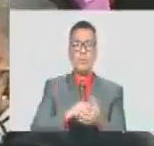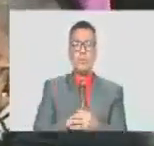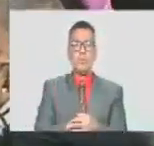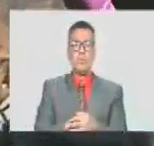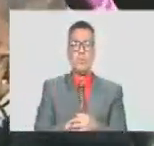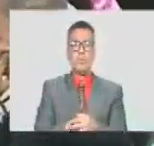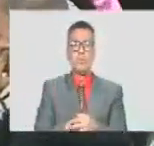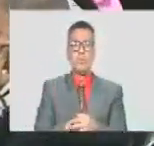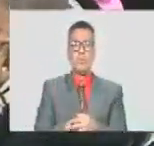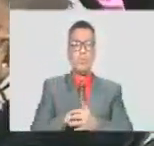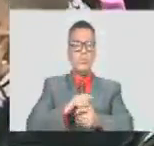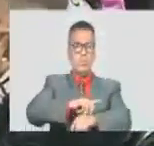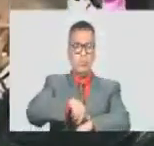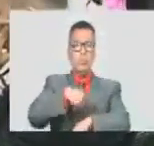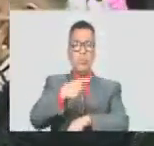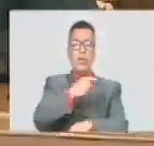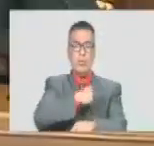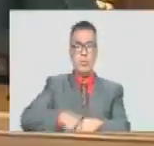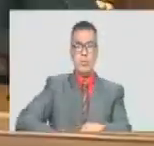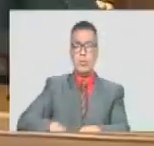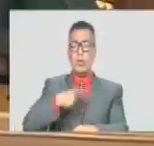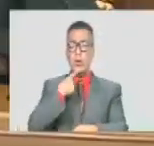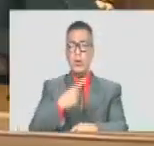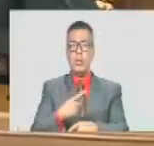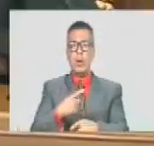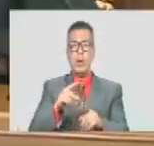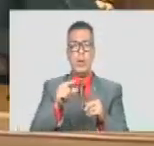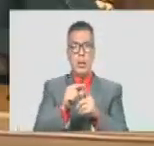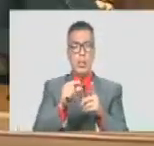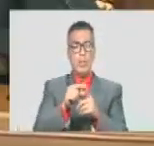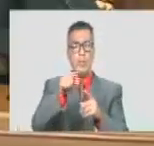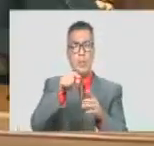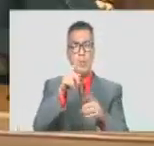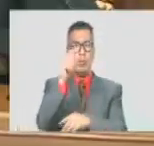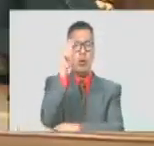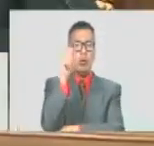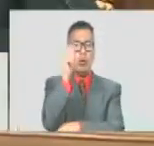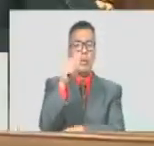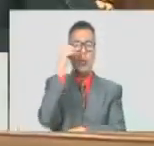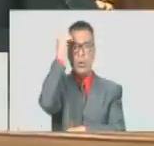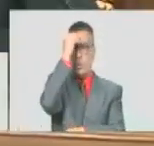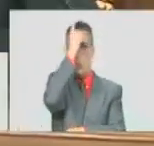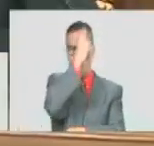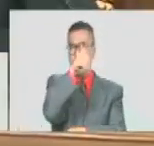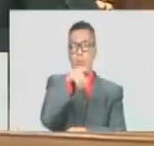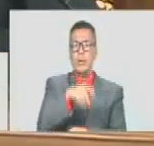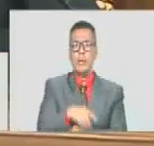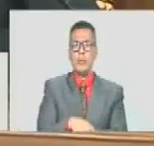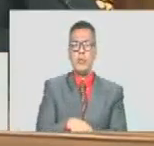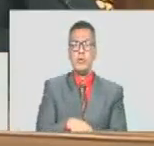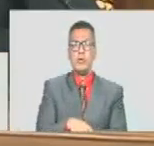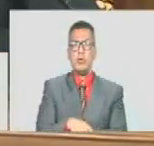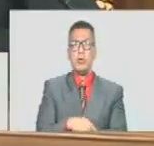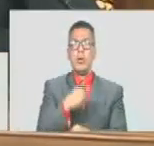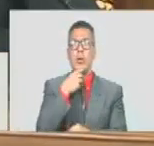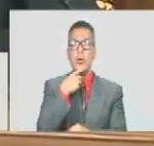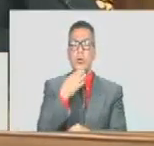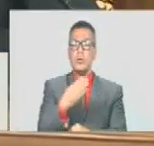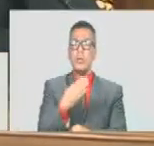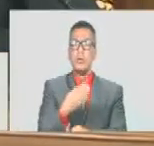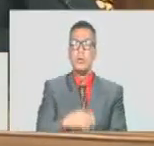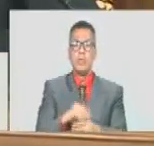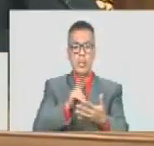aprobada. Seguidamente, el presidente confirió el derecho de palabra al diputado Diosdado Cabello Rondón, quien solicitó